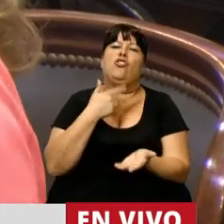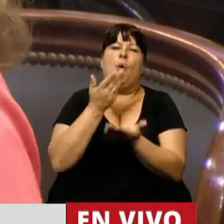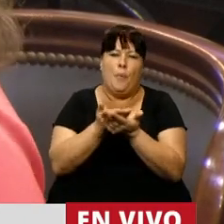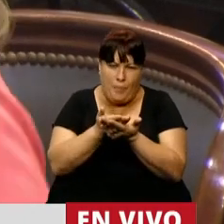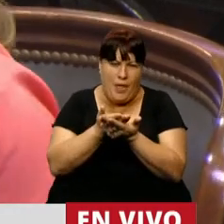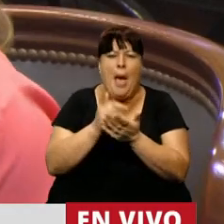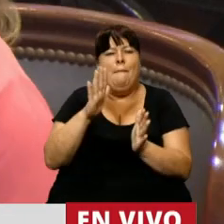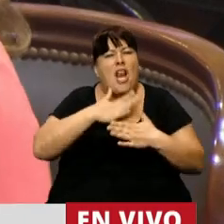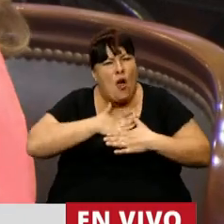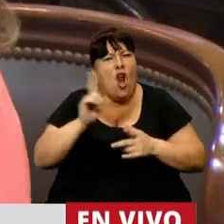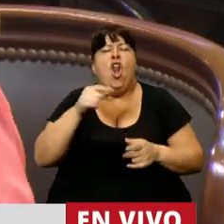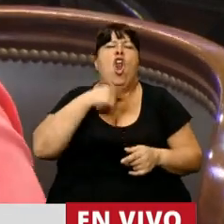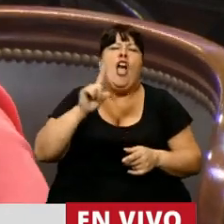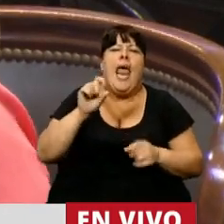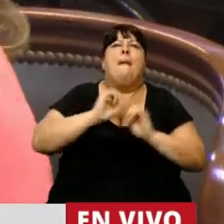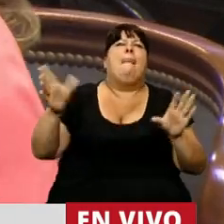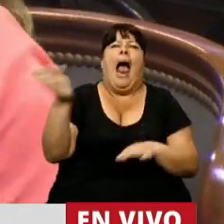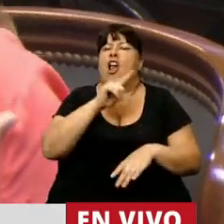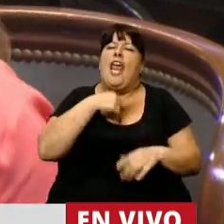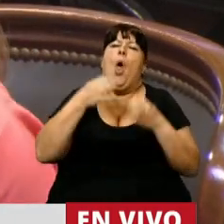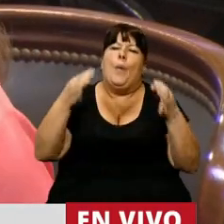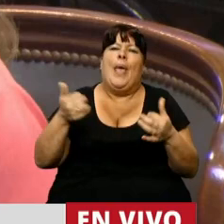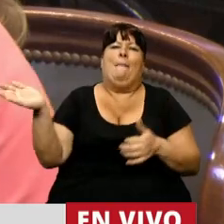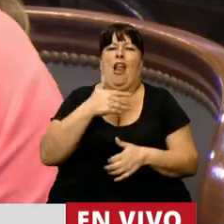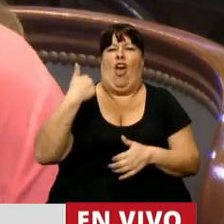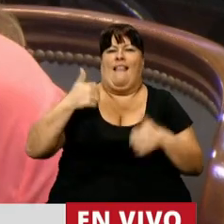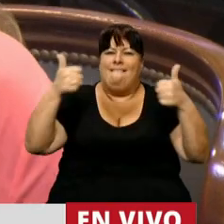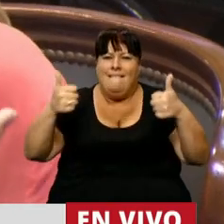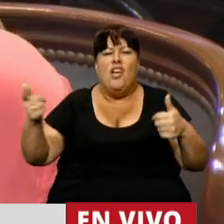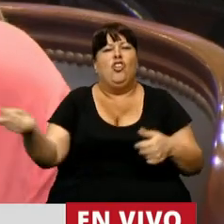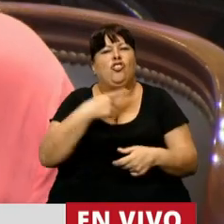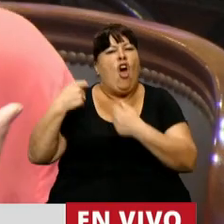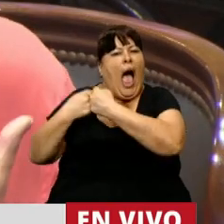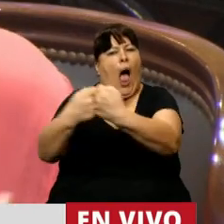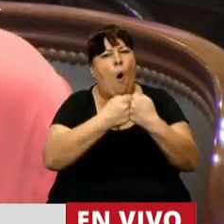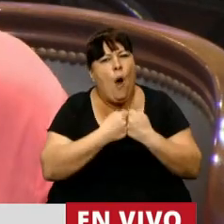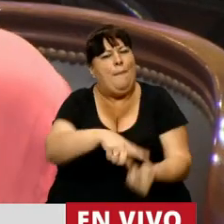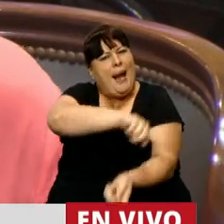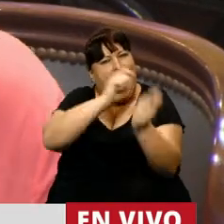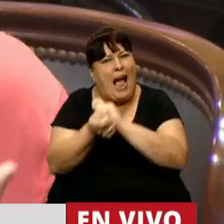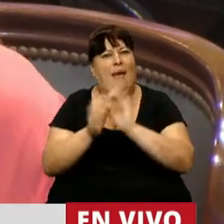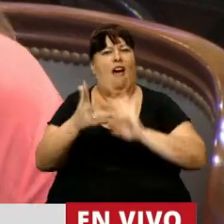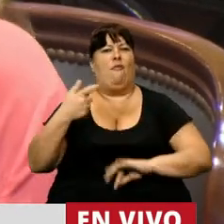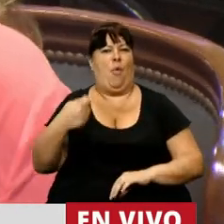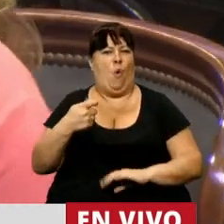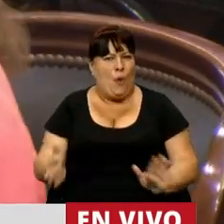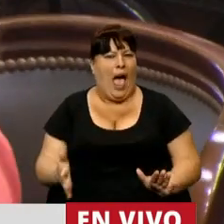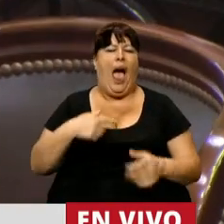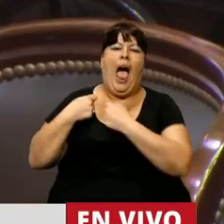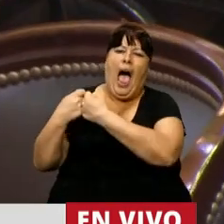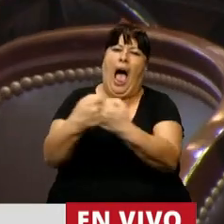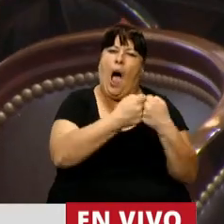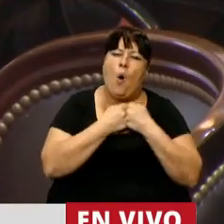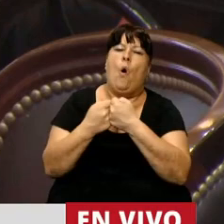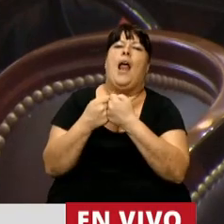pido, pero lo pido de corazón, yo no quiero que le vaya mal a nadie, yo quiero que le vaya bien a los argentinos. Pongámonos de acuerdo para transformar el sistema previsional, pongámonos de